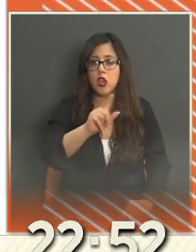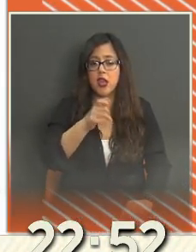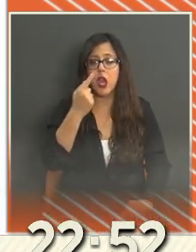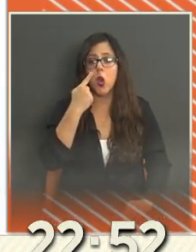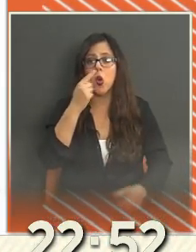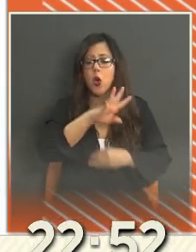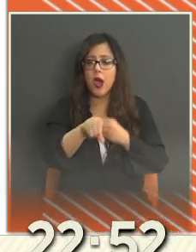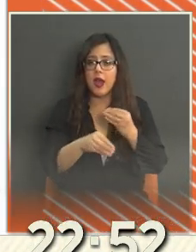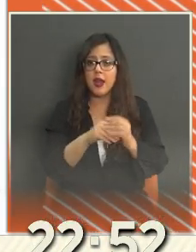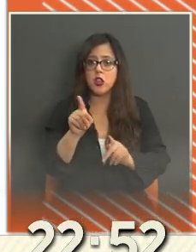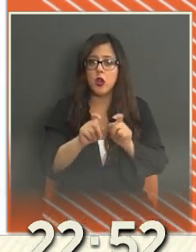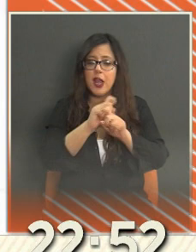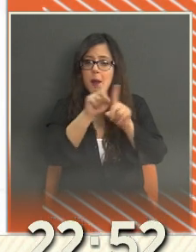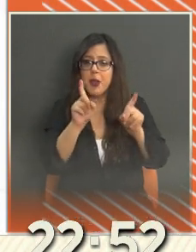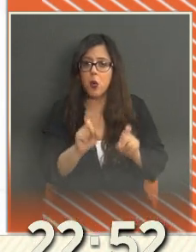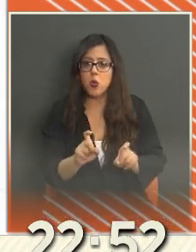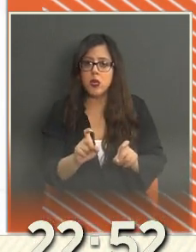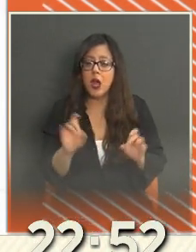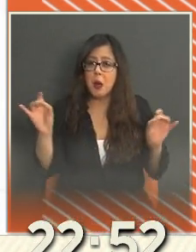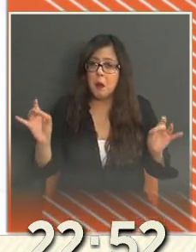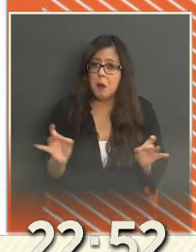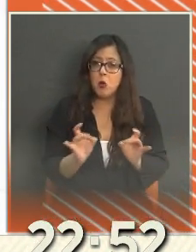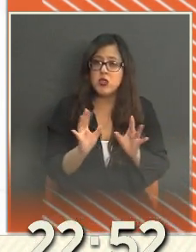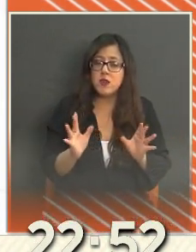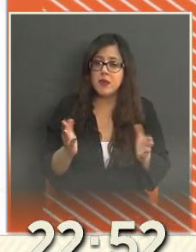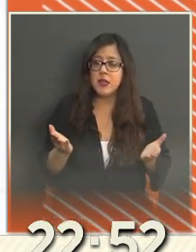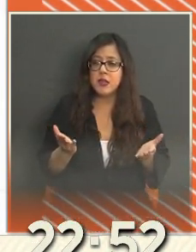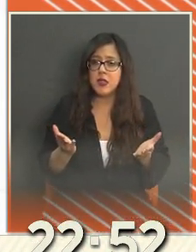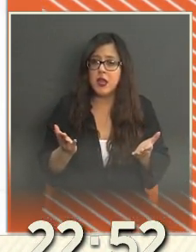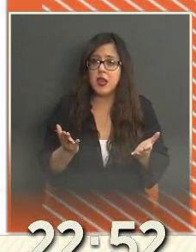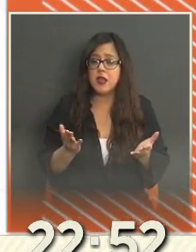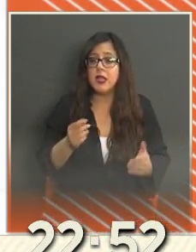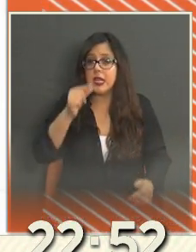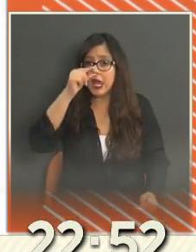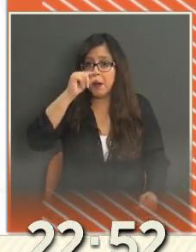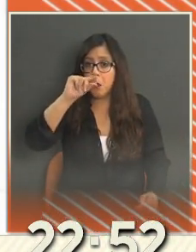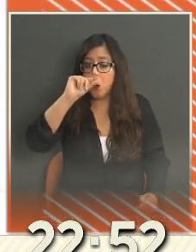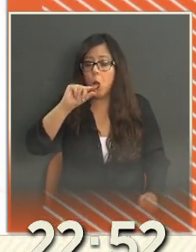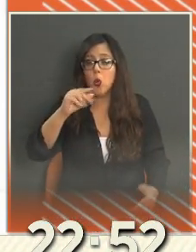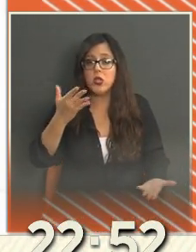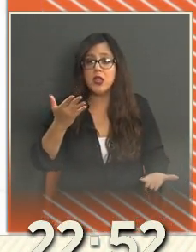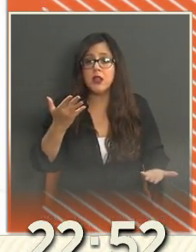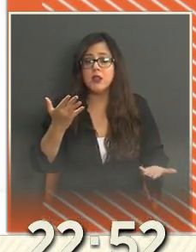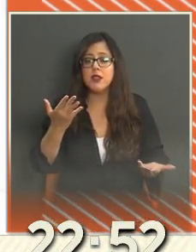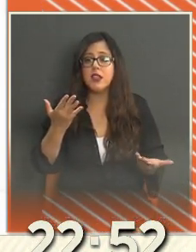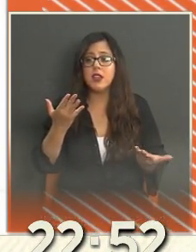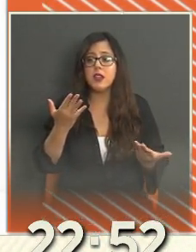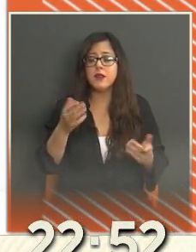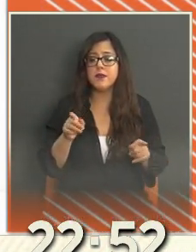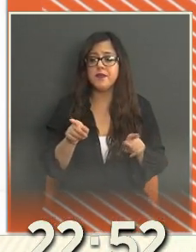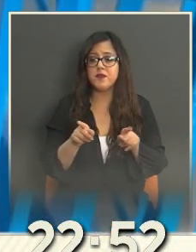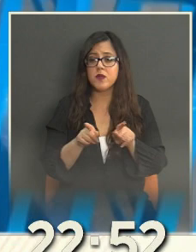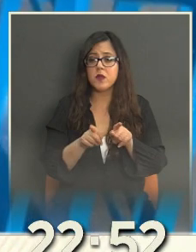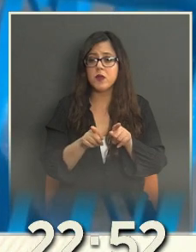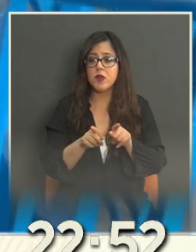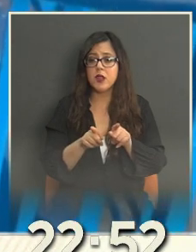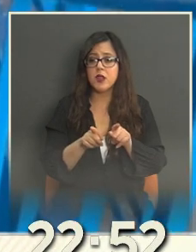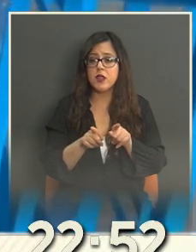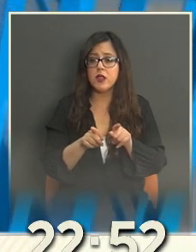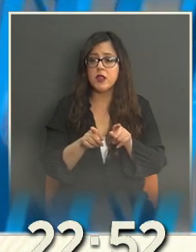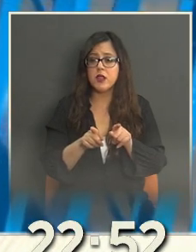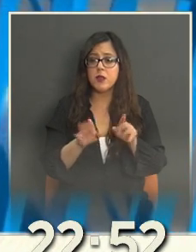algo también a la pregunta podría ser que vladimir putin se conformará con una especie de puente